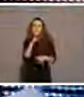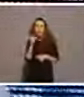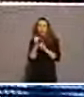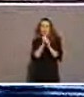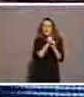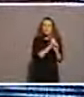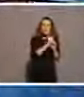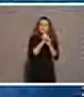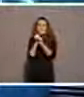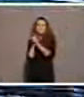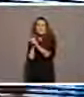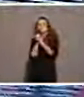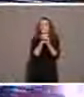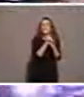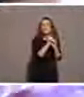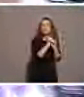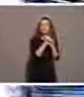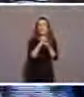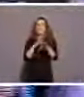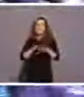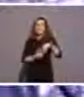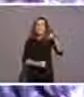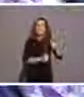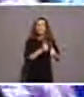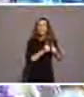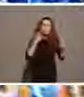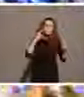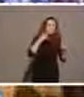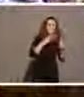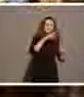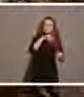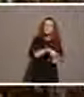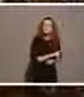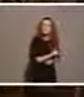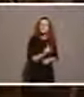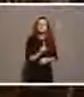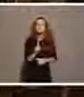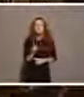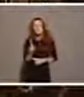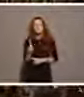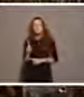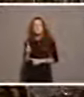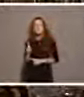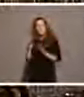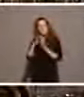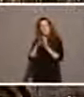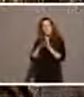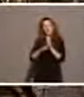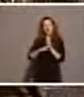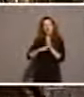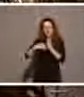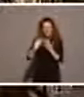no nacieron pa' un certamen, ni compases ni tratados